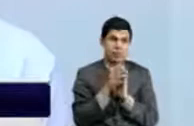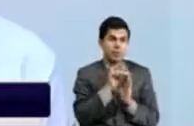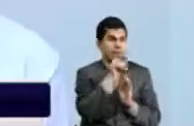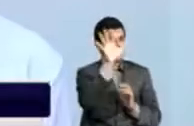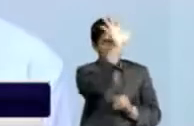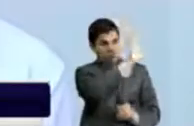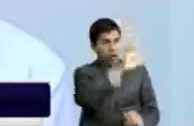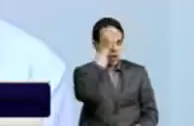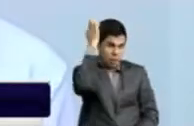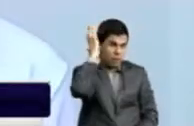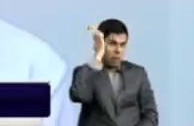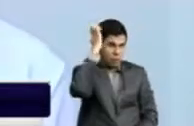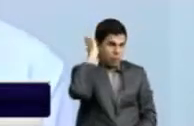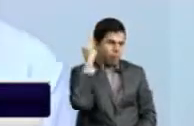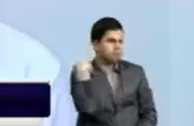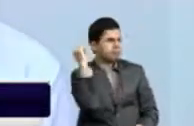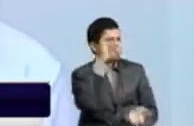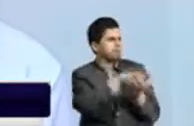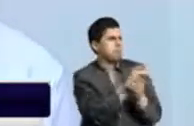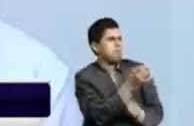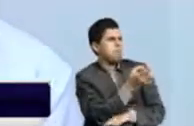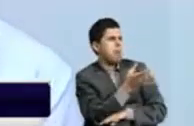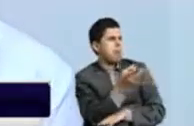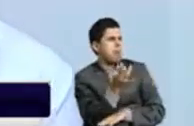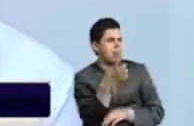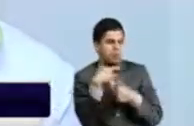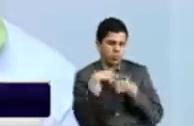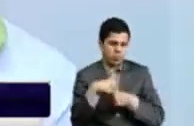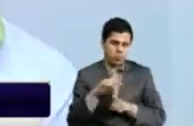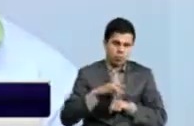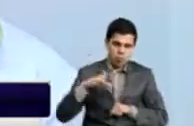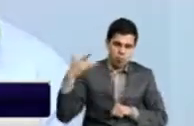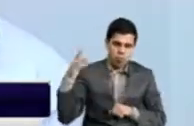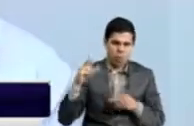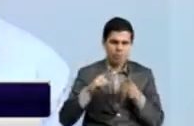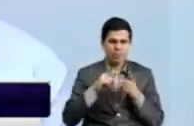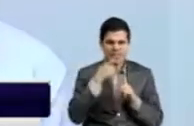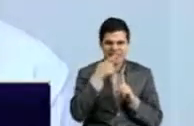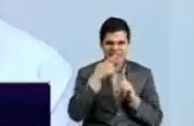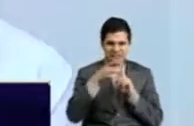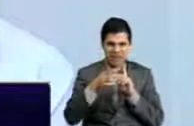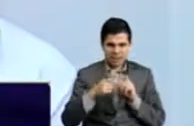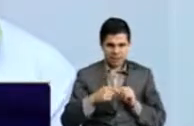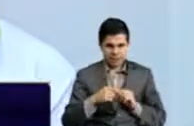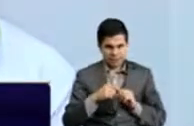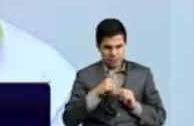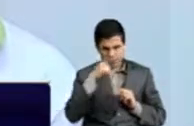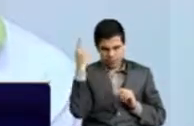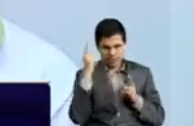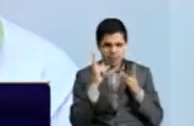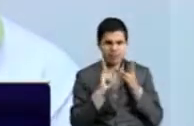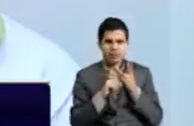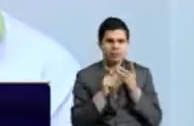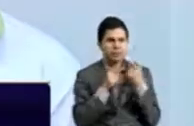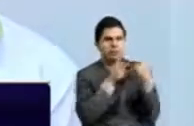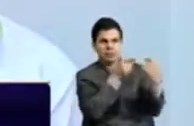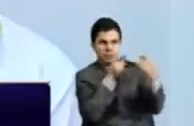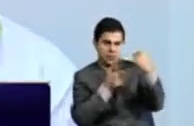europeo, gané medalla de oro y plata y segunda en el campeonato en Arena